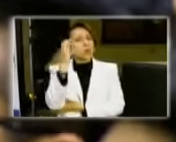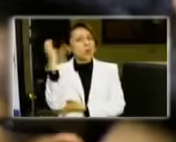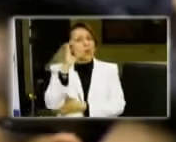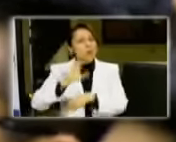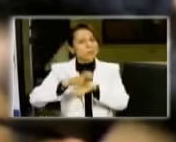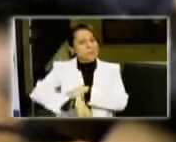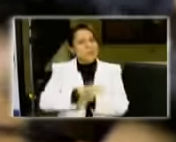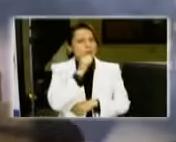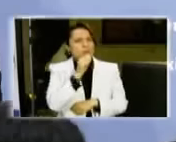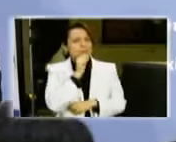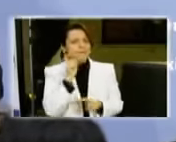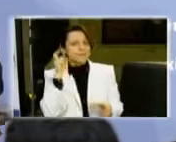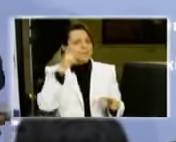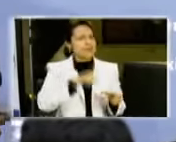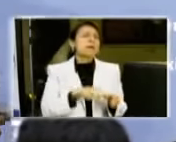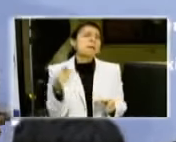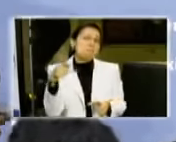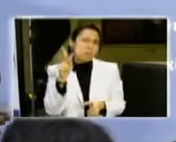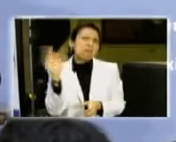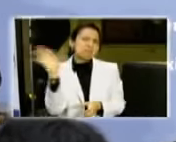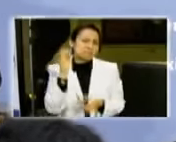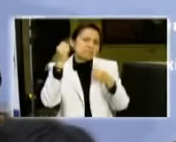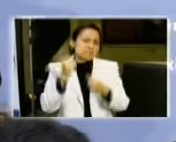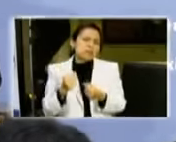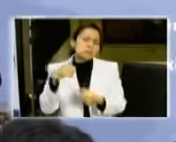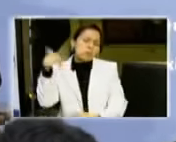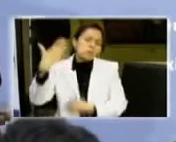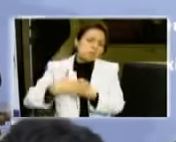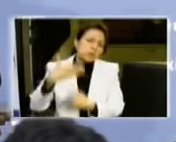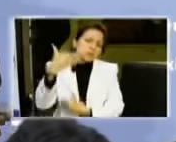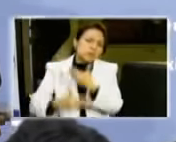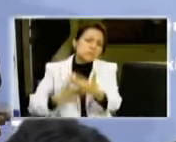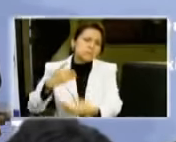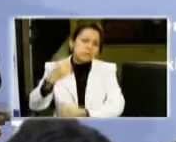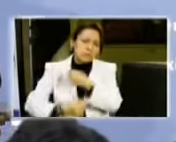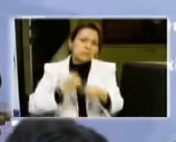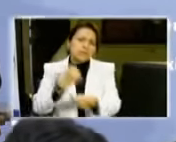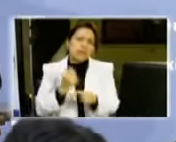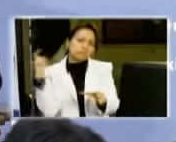años más. Y por el otro lado está el intento de la